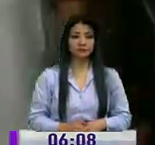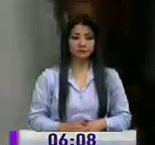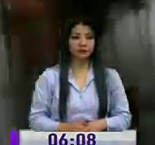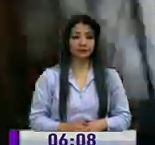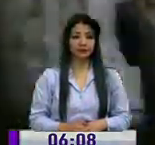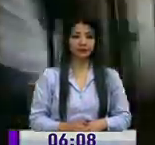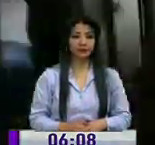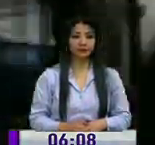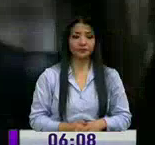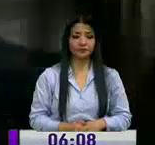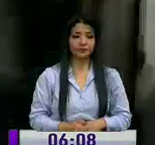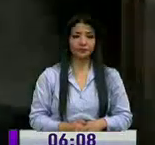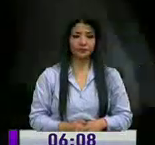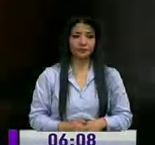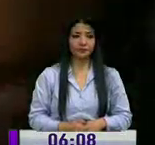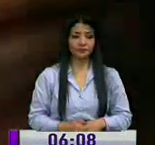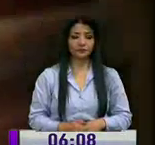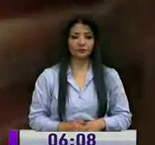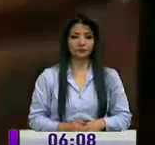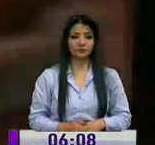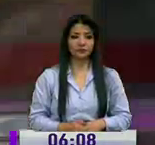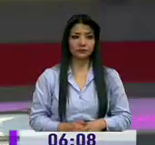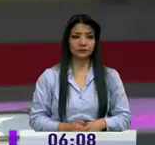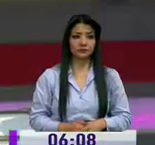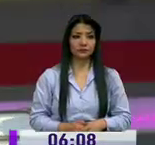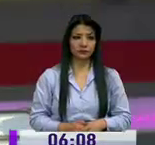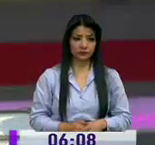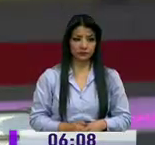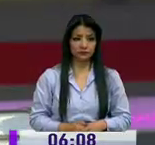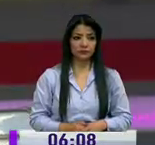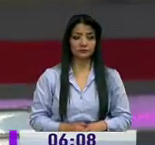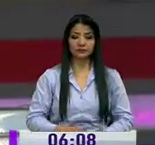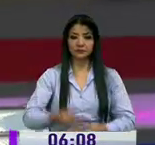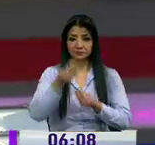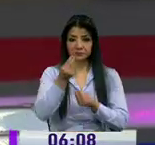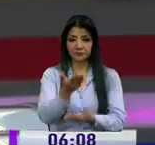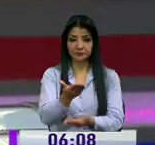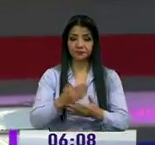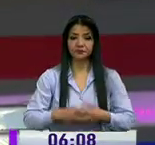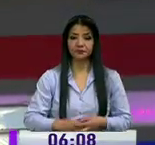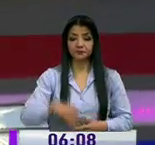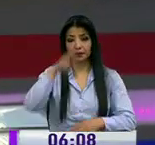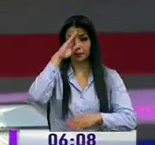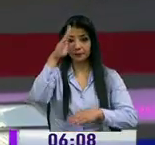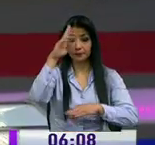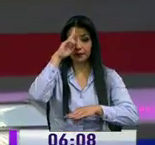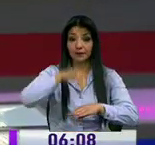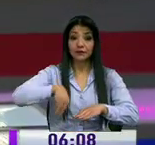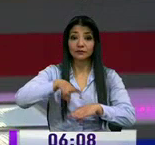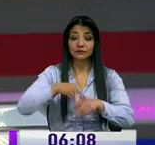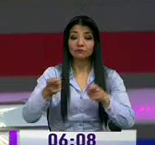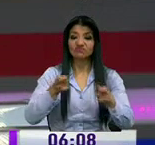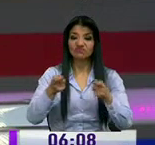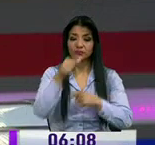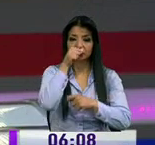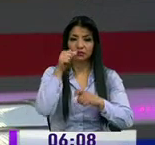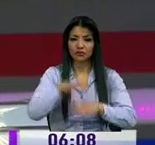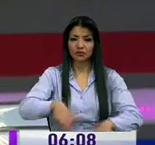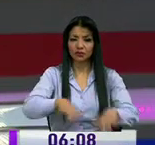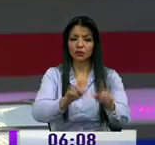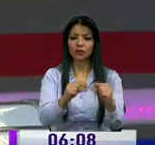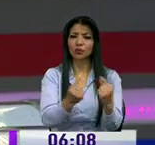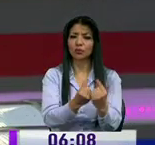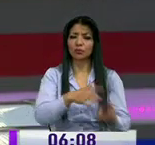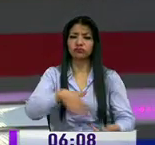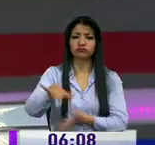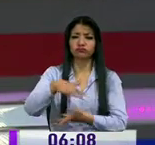Informó Carolina Basante. Vamos a contarles ahora que la Policía Nacional Antinarcóticos desarticuló una banda dedicada al envío de